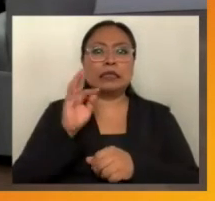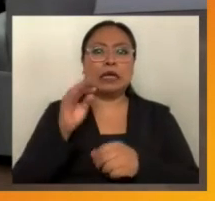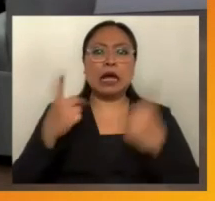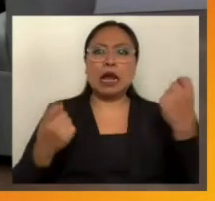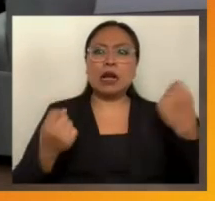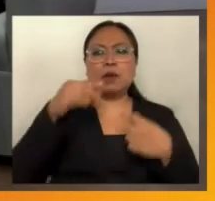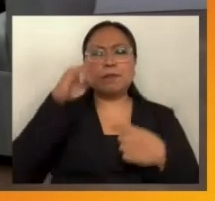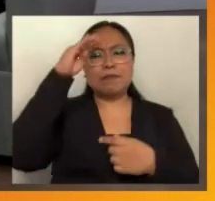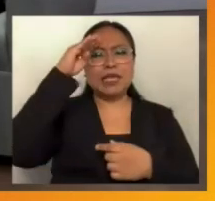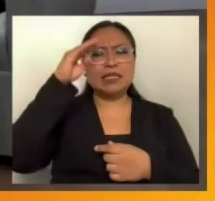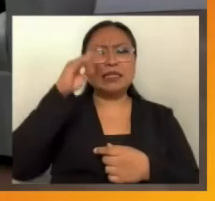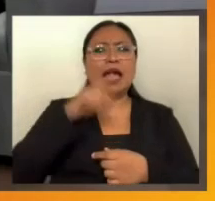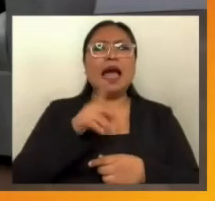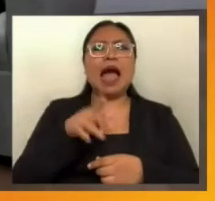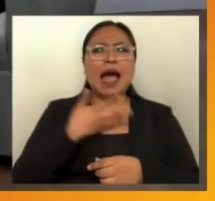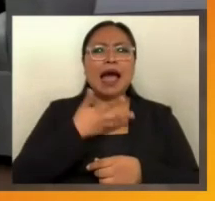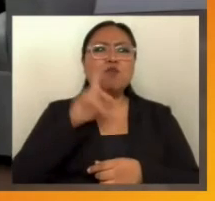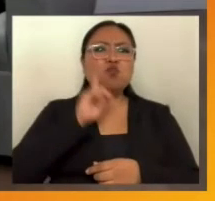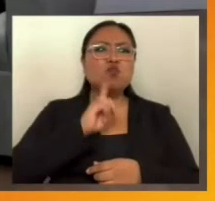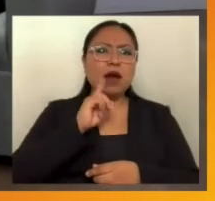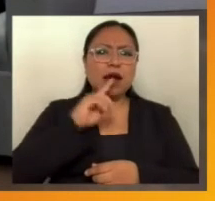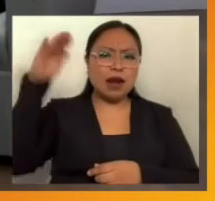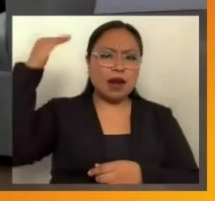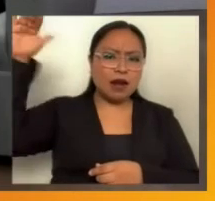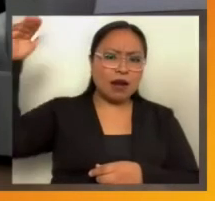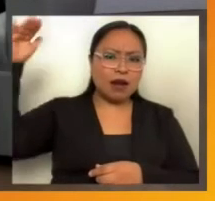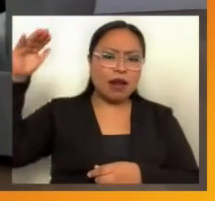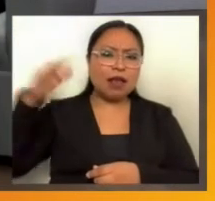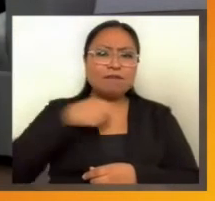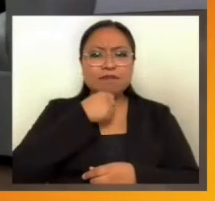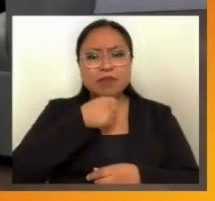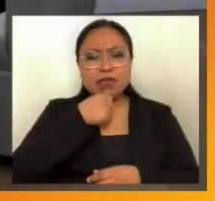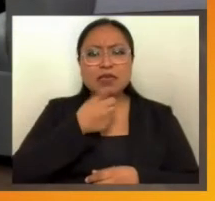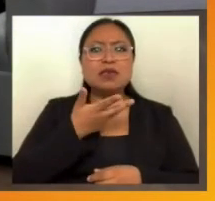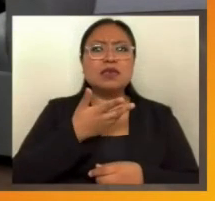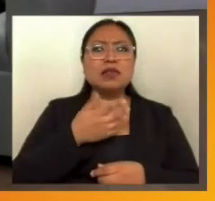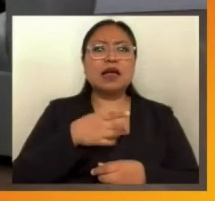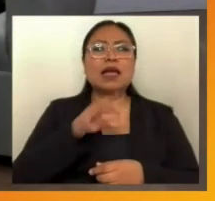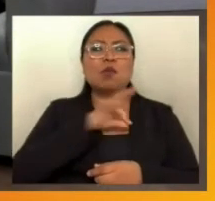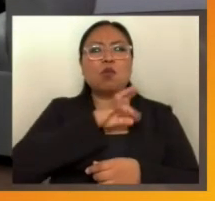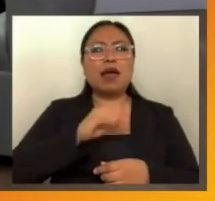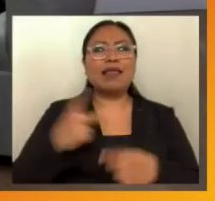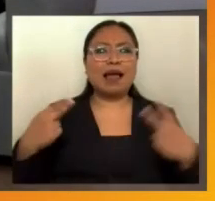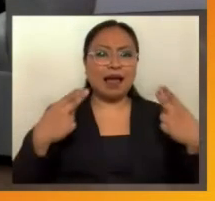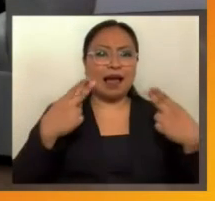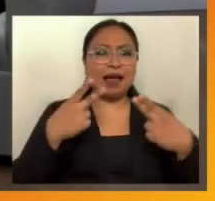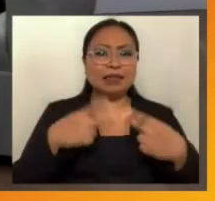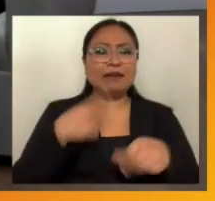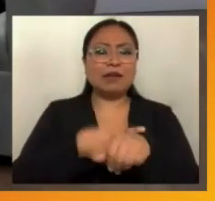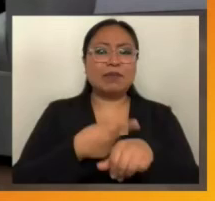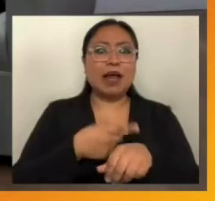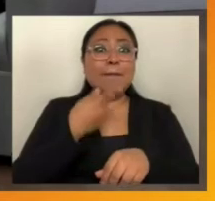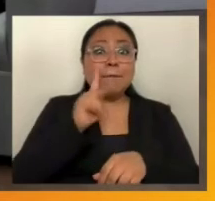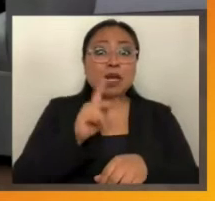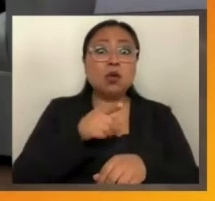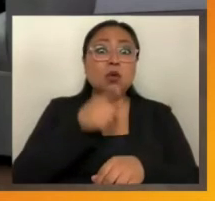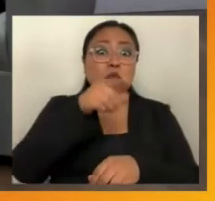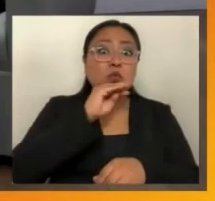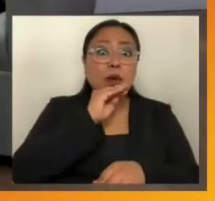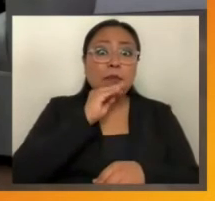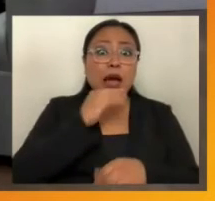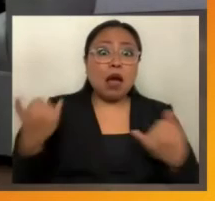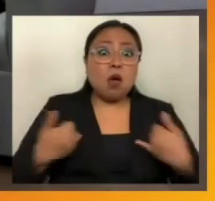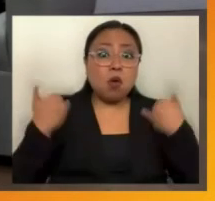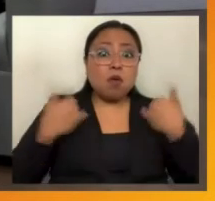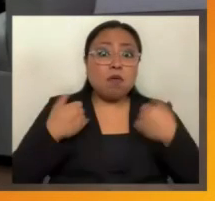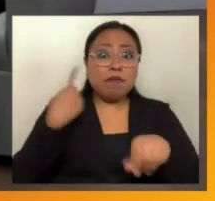a tus abuelitos o a personas ya mayores de 50 años, y realmente en el caso de tu mami fue una mujer muy joven,